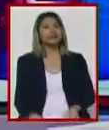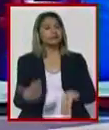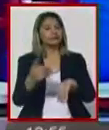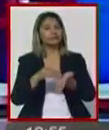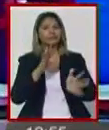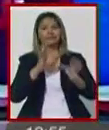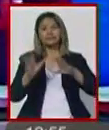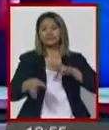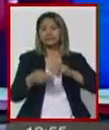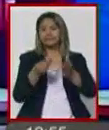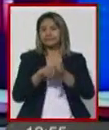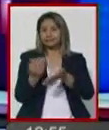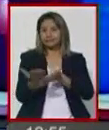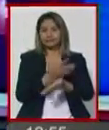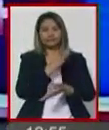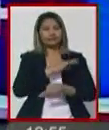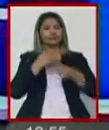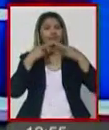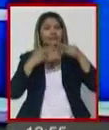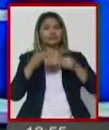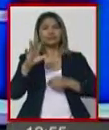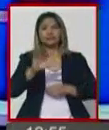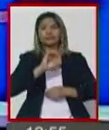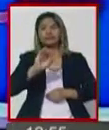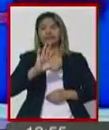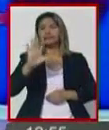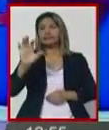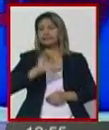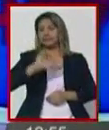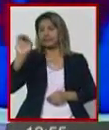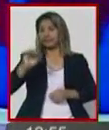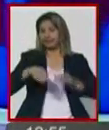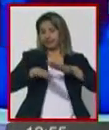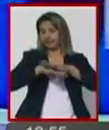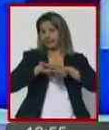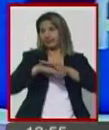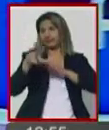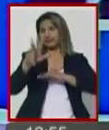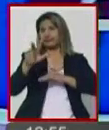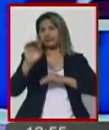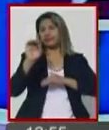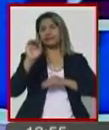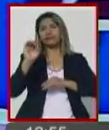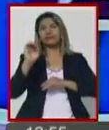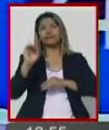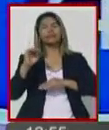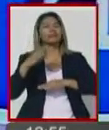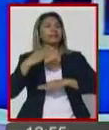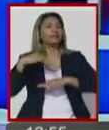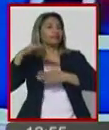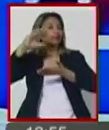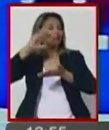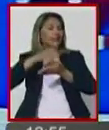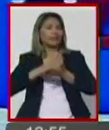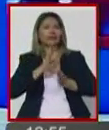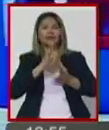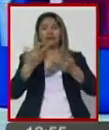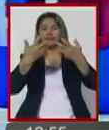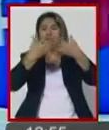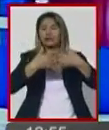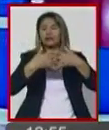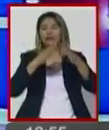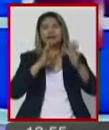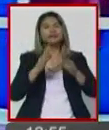Volvemos a hablar del incremento salarial anunciado que será de 5.5% al haber básico y 3% al salario mínimo. Los empresarios hablan de